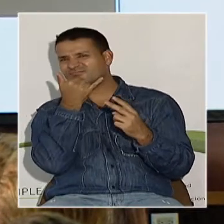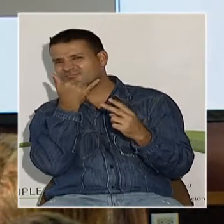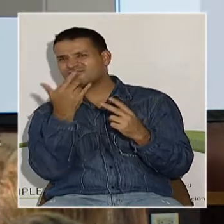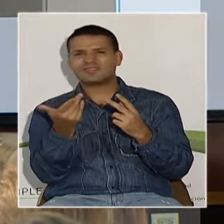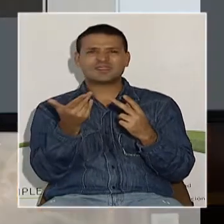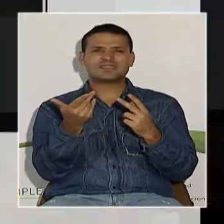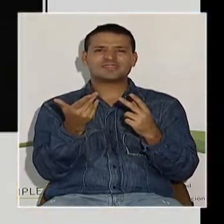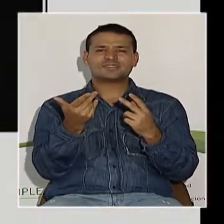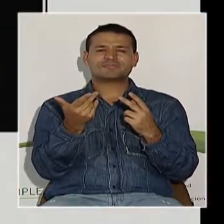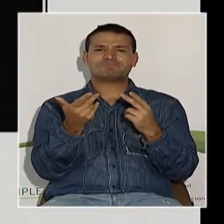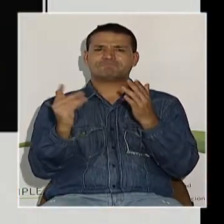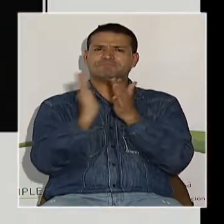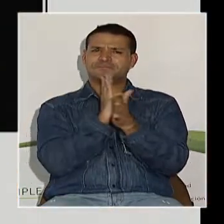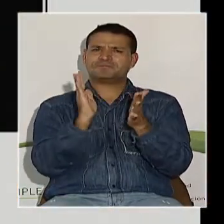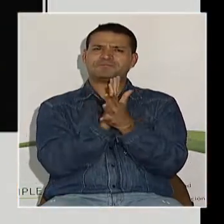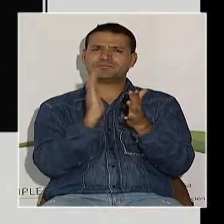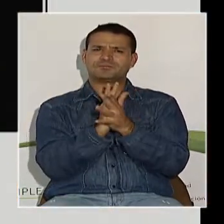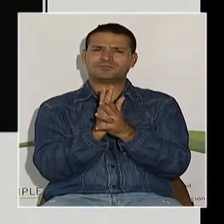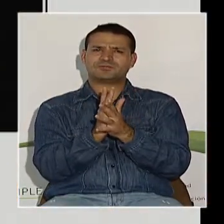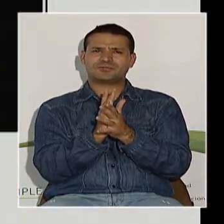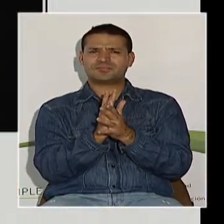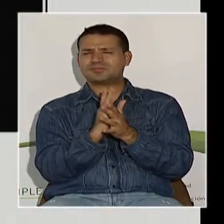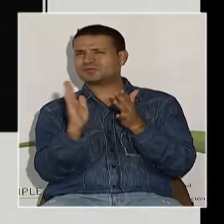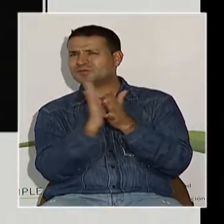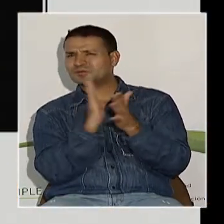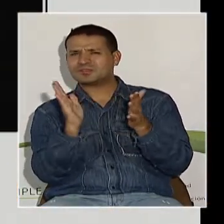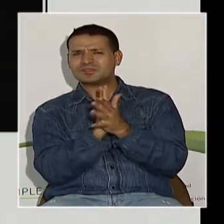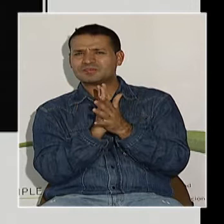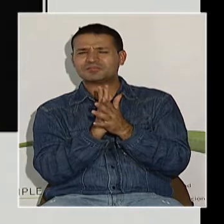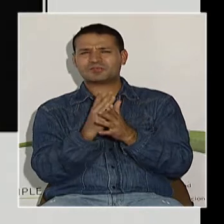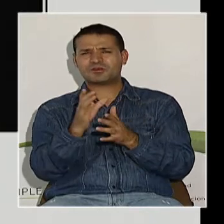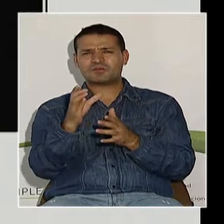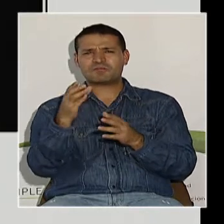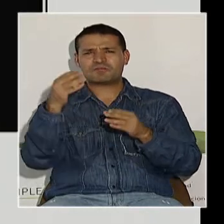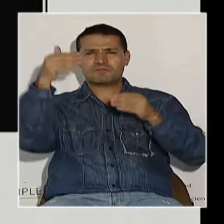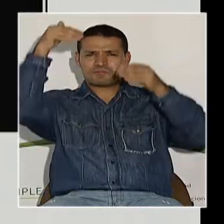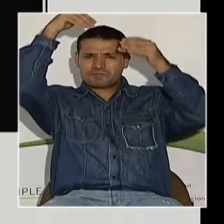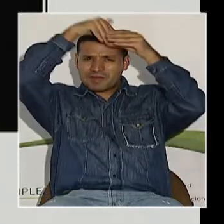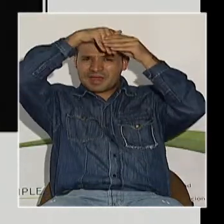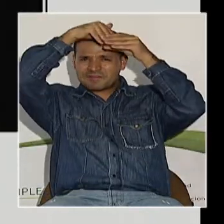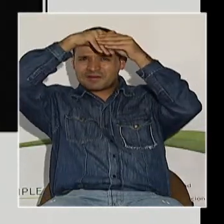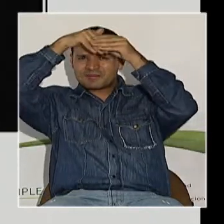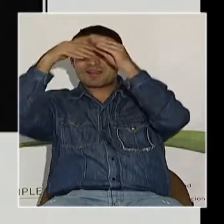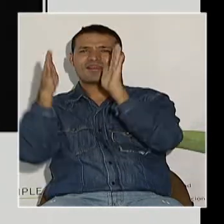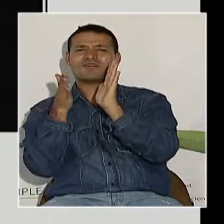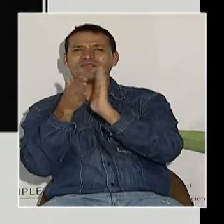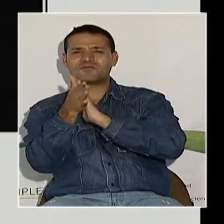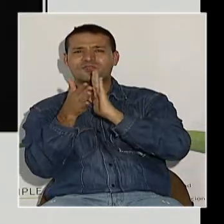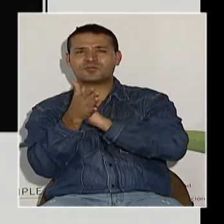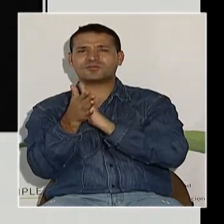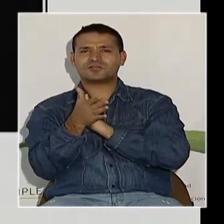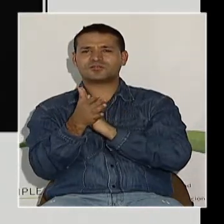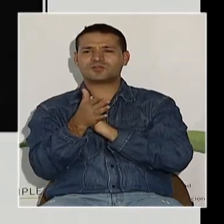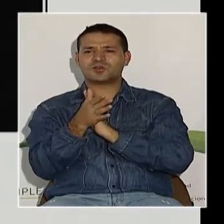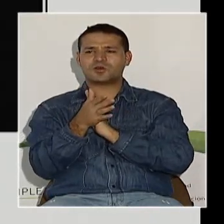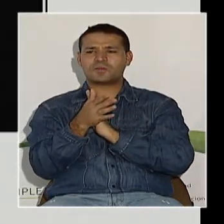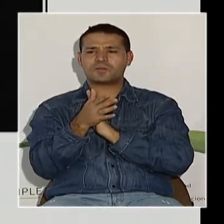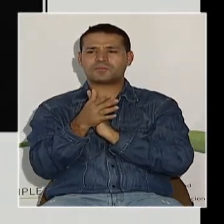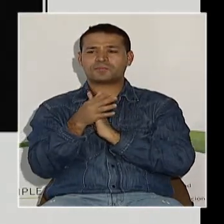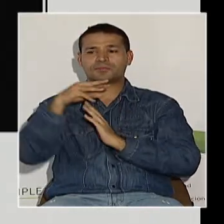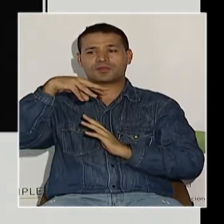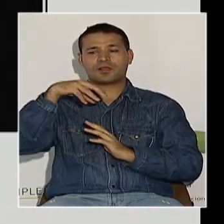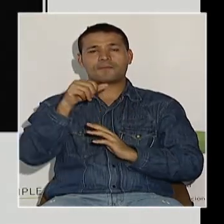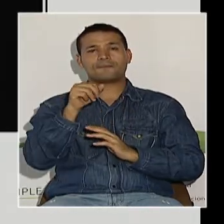tenemos tantos datos que nos confundimos, nos volvemos compartimientos de datos. Y viene esto de Margarita Yourcenar, la